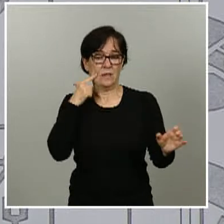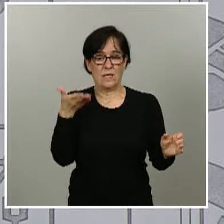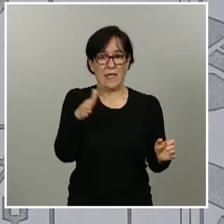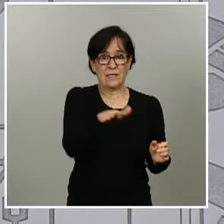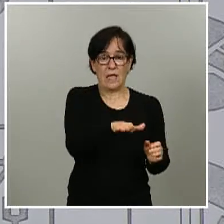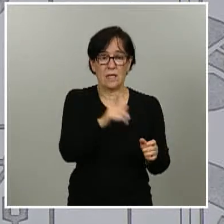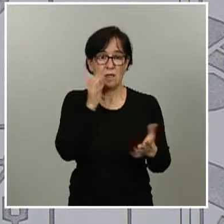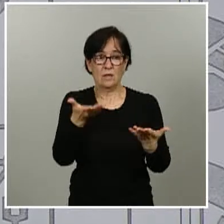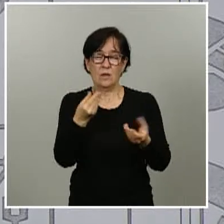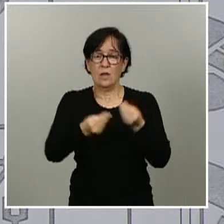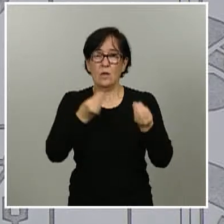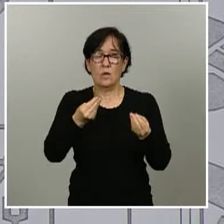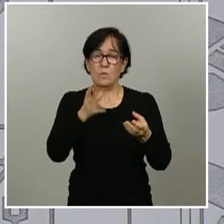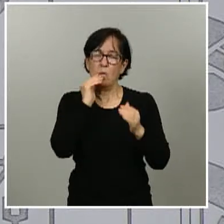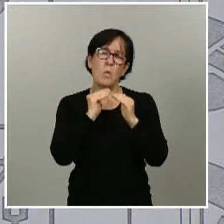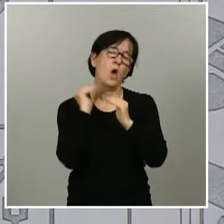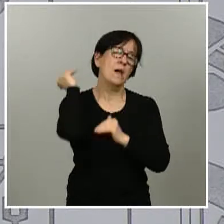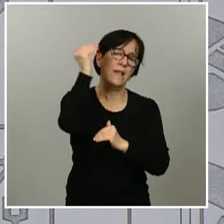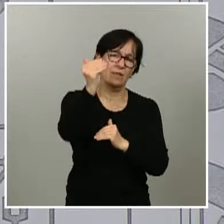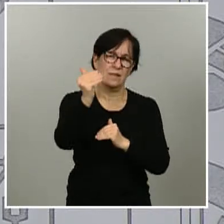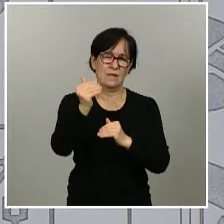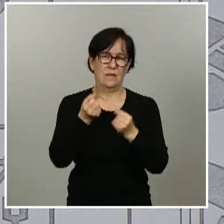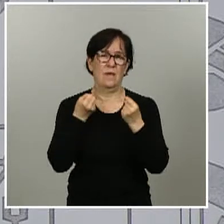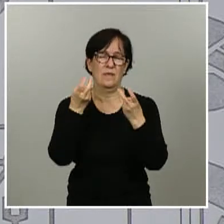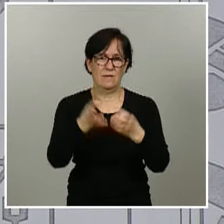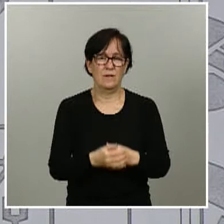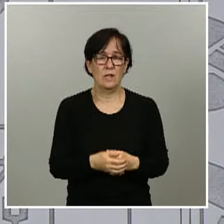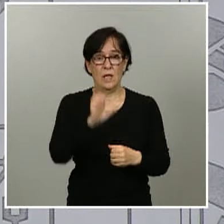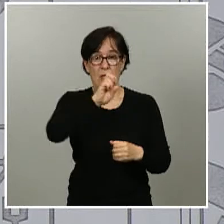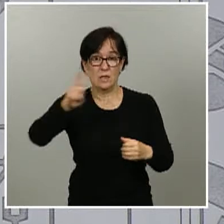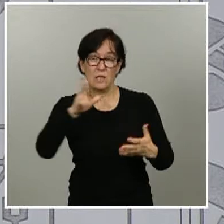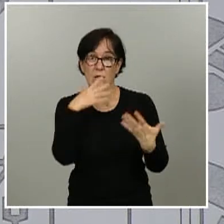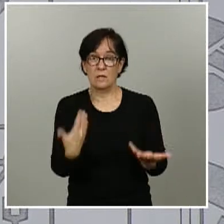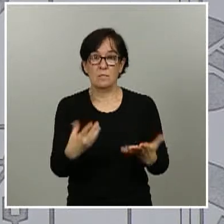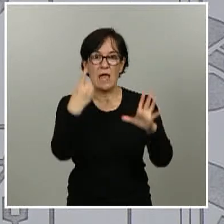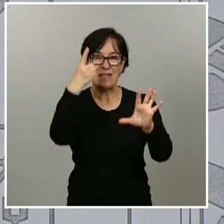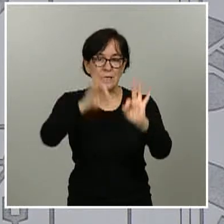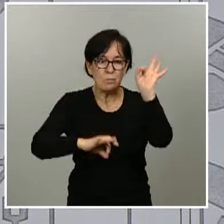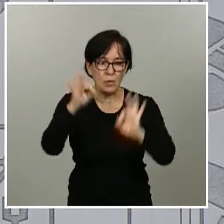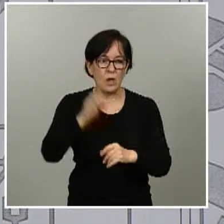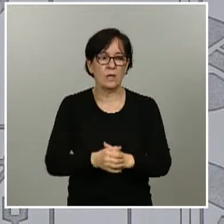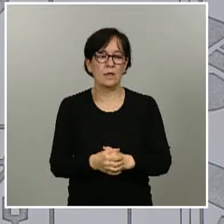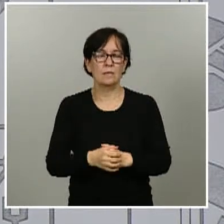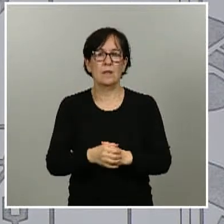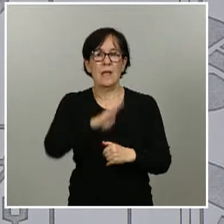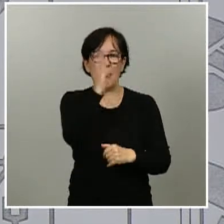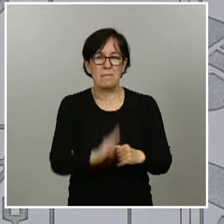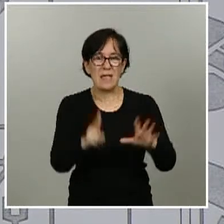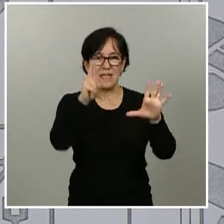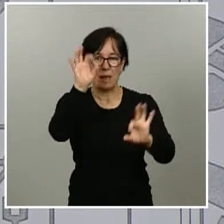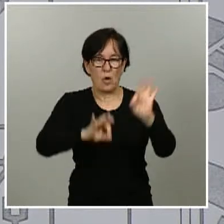que han tenido muchos casos por encima de esas cifras. Estados Unidos tiene ahora mismo un 6%, Brasil un 7%,